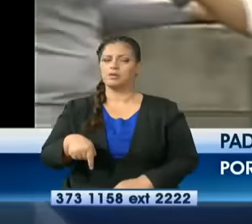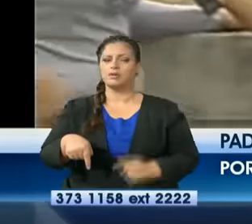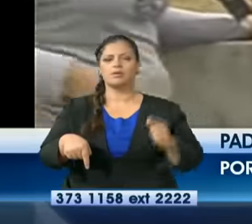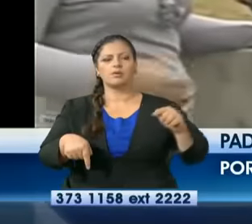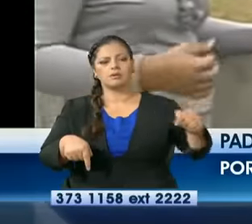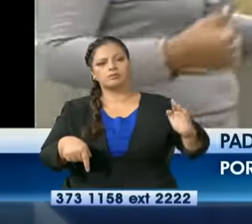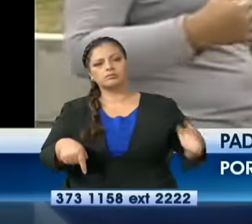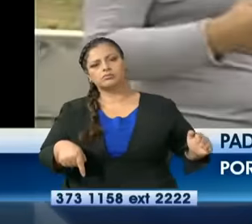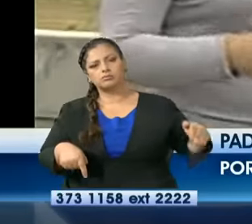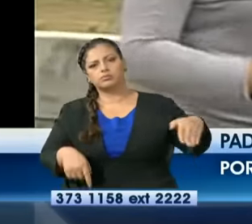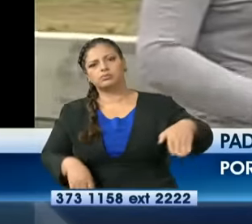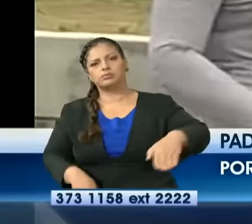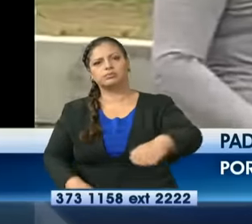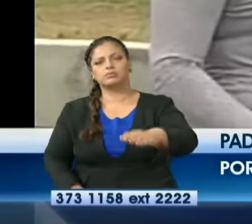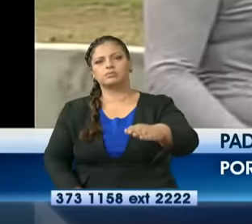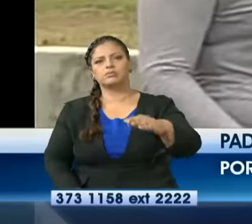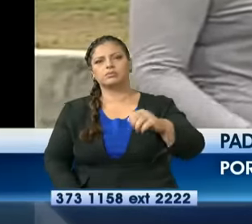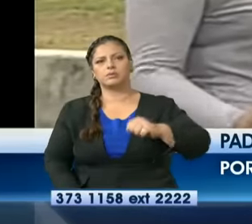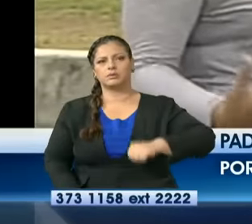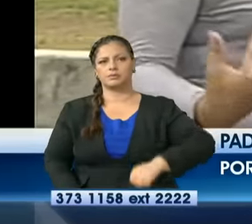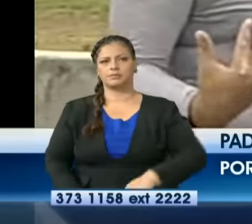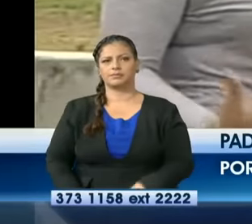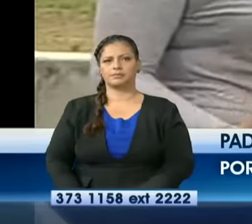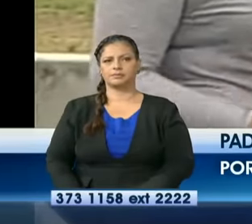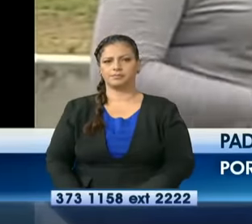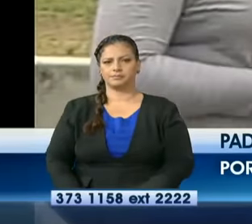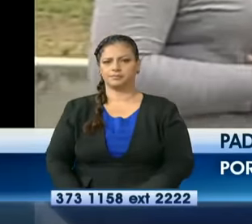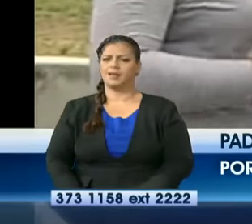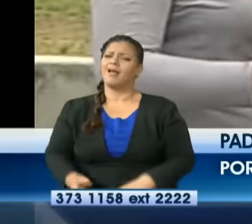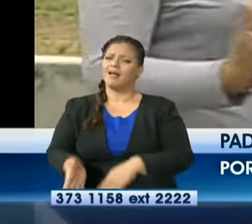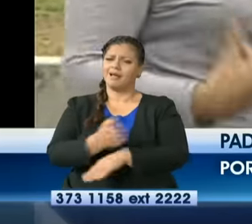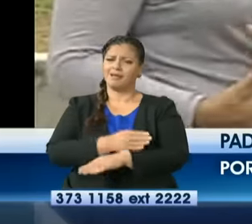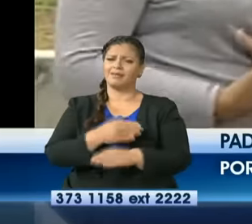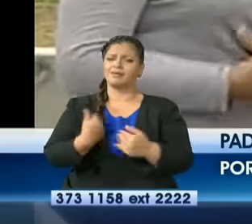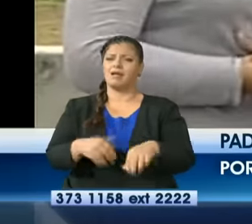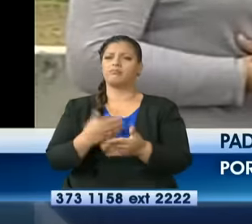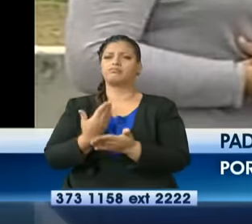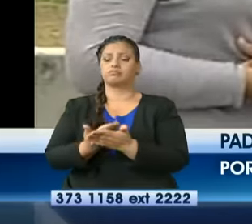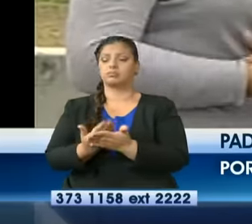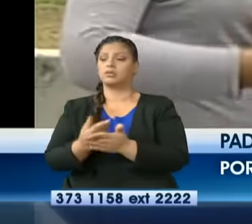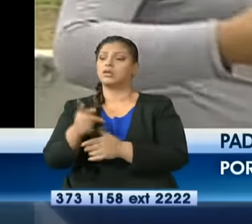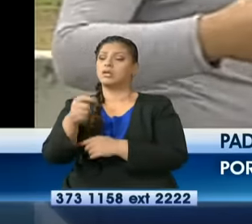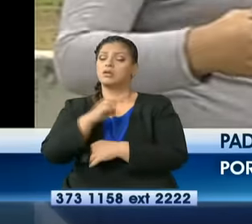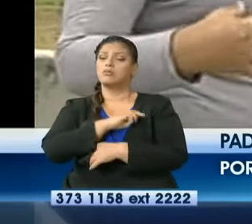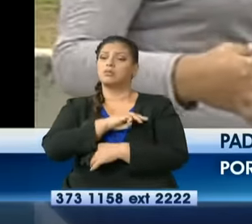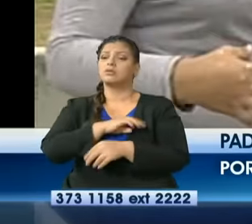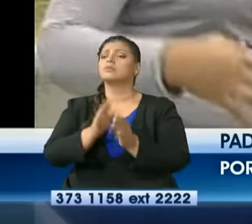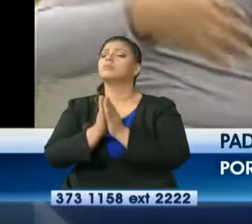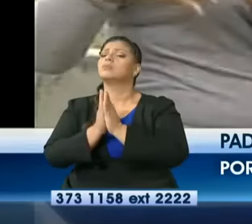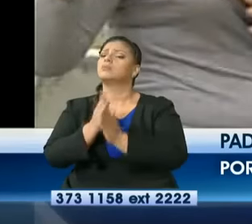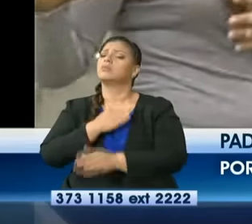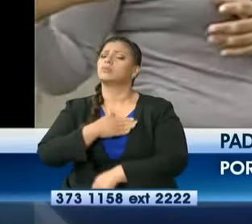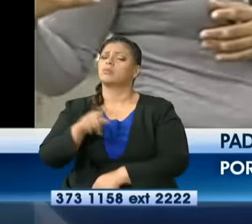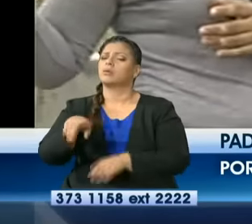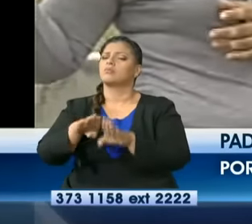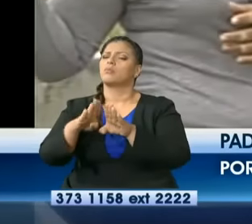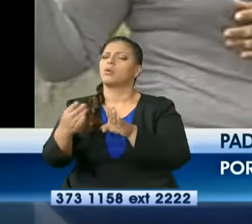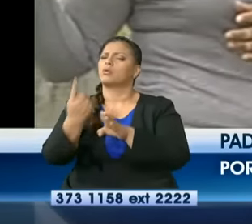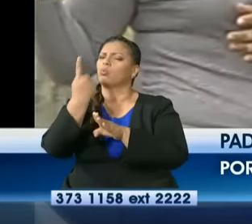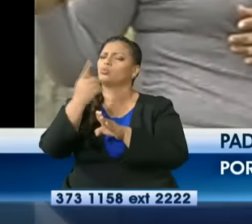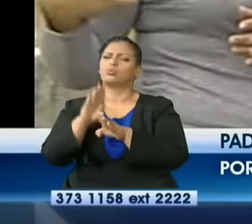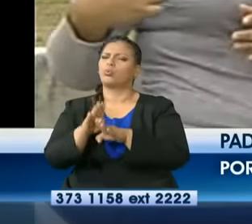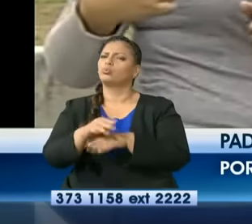Orellana. Sí, ese es un ingreso que ya tenemos propuesta nosotros, ya tuvimos respuesta del municipio. Es un terreno que se cedió para